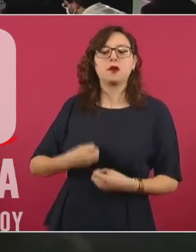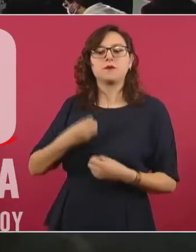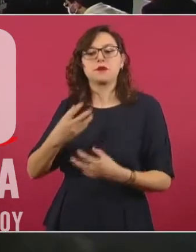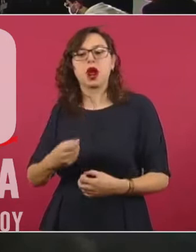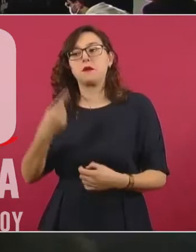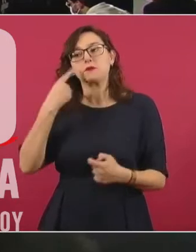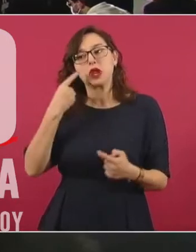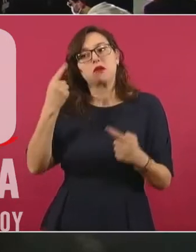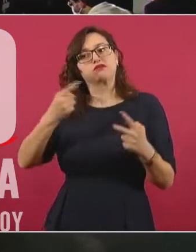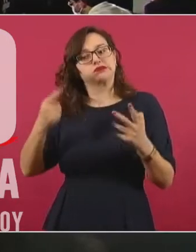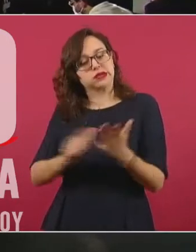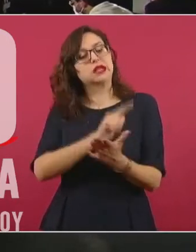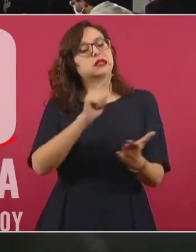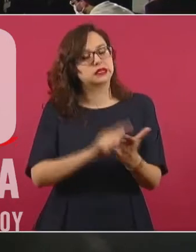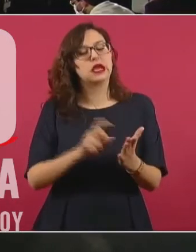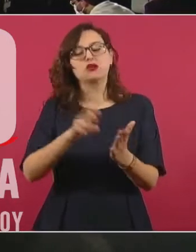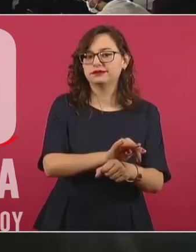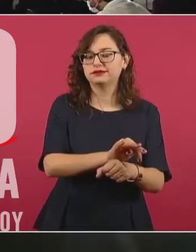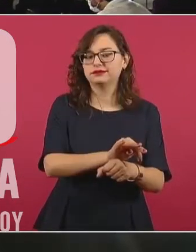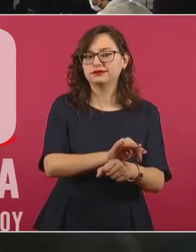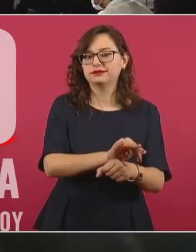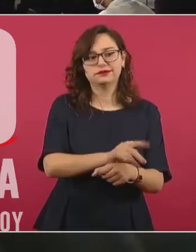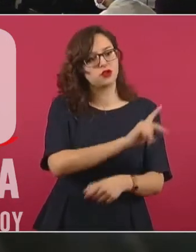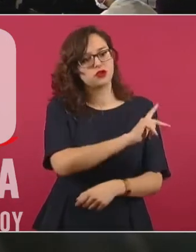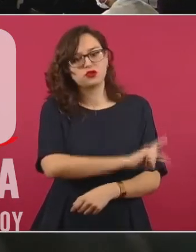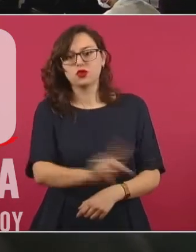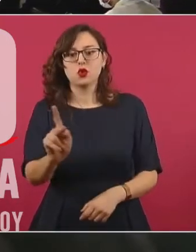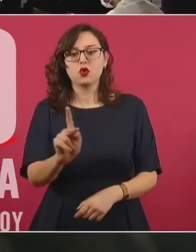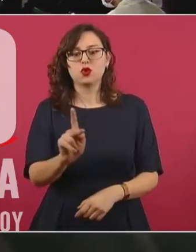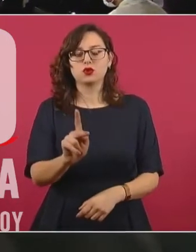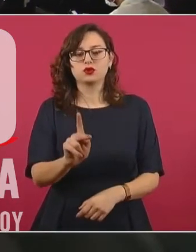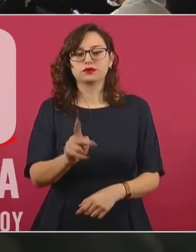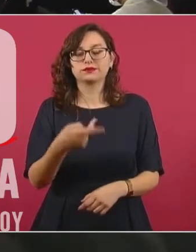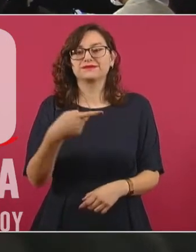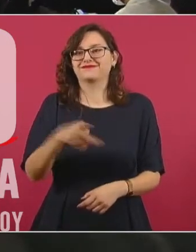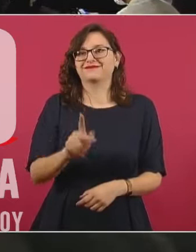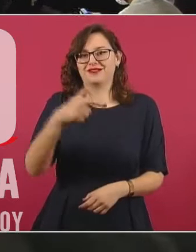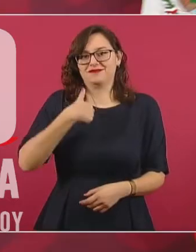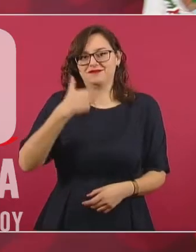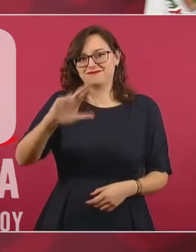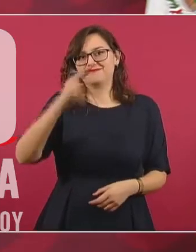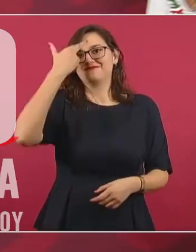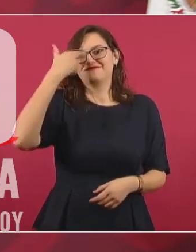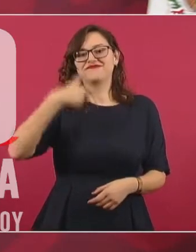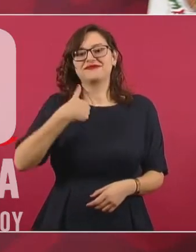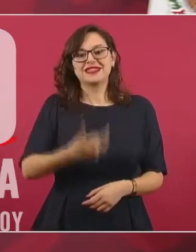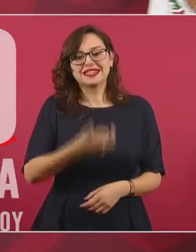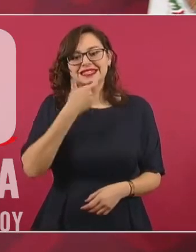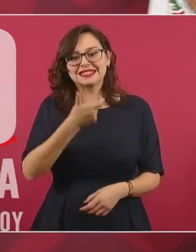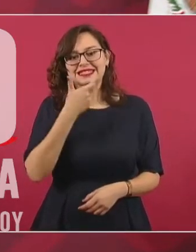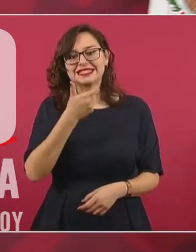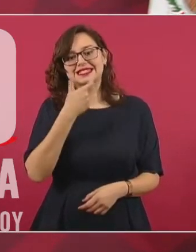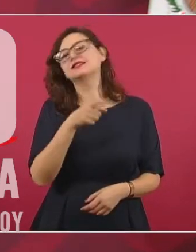como defensores del régimen. Pero lo que me daba risa era que en ese